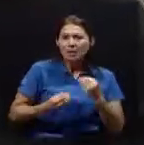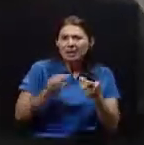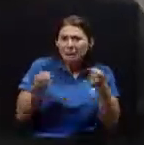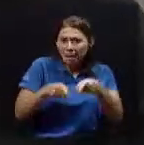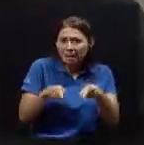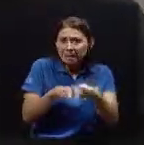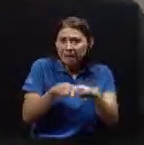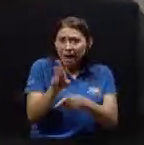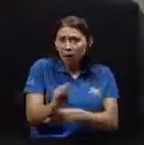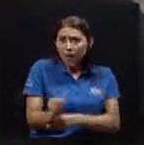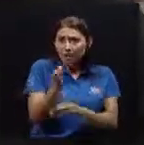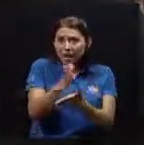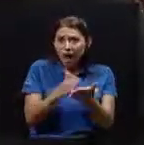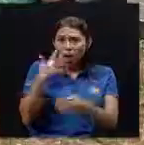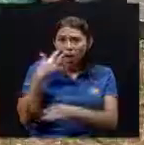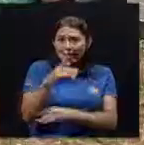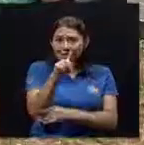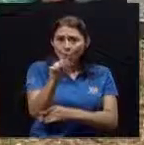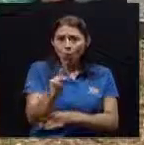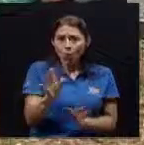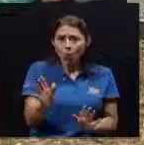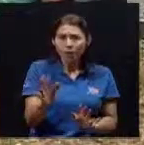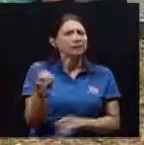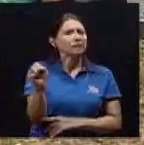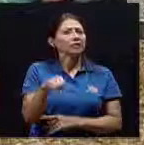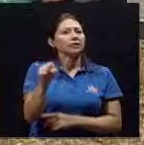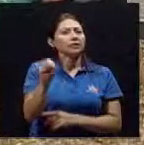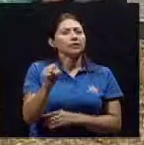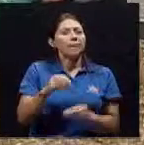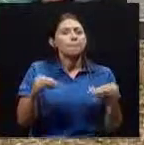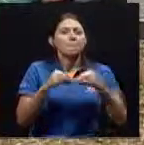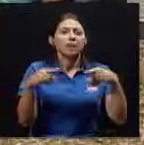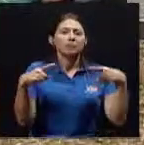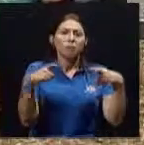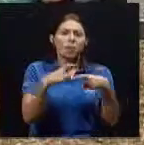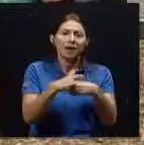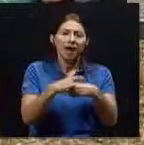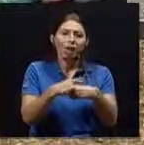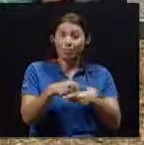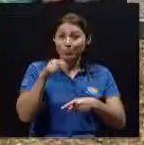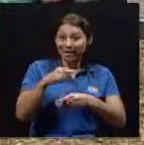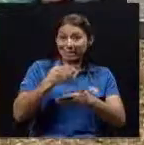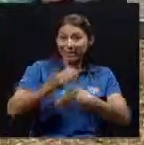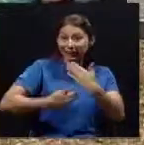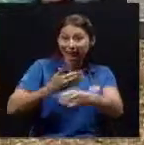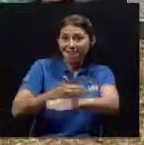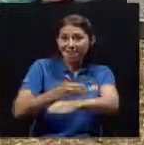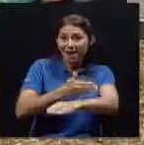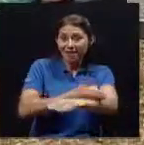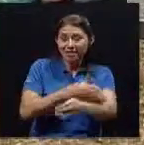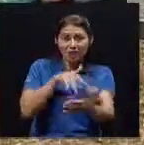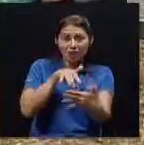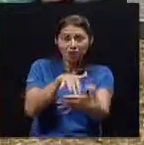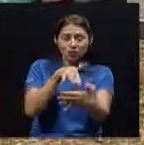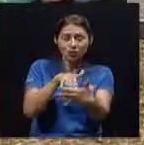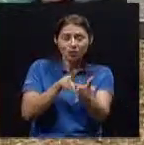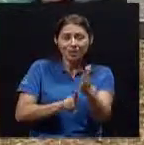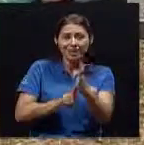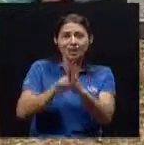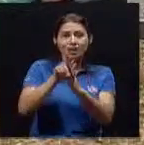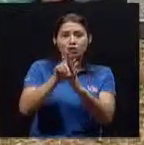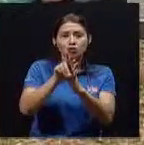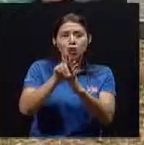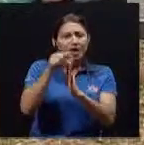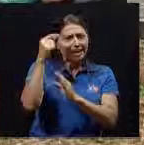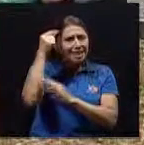parecido? Hasta más complicado. Por eso le decía que este avance en los estudios de desarrollo neurocerebral son